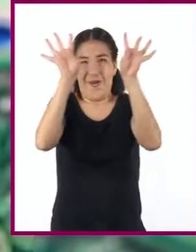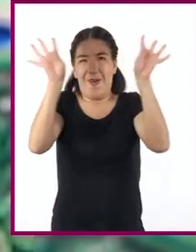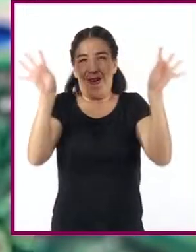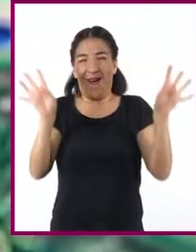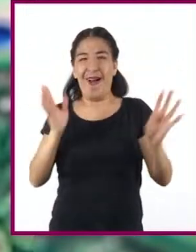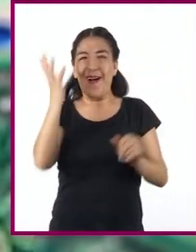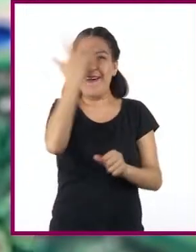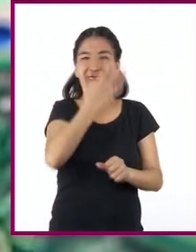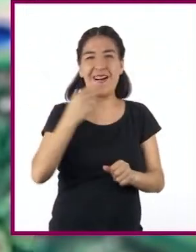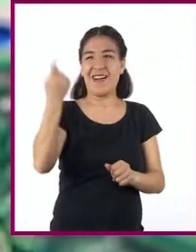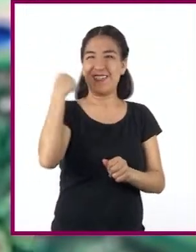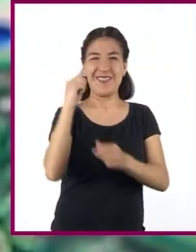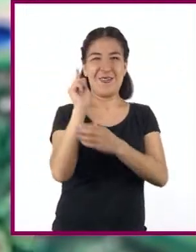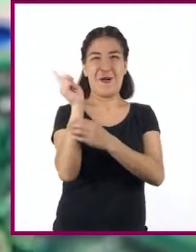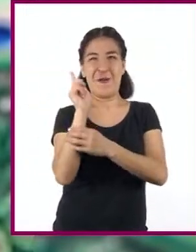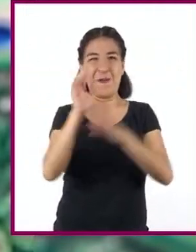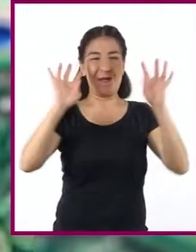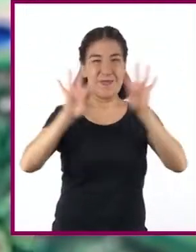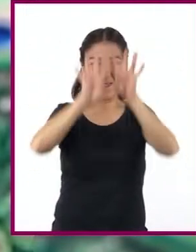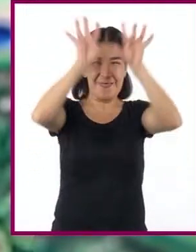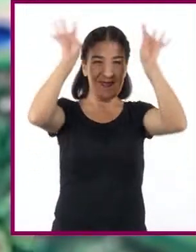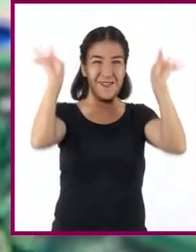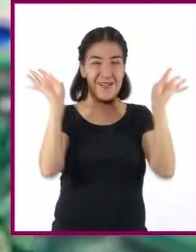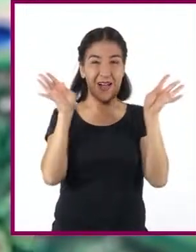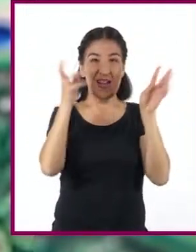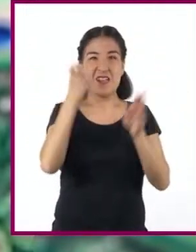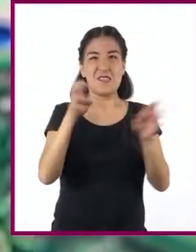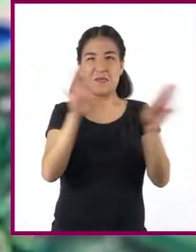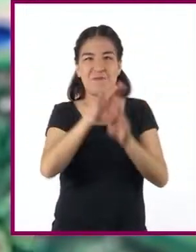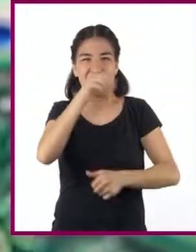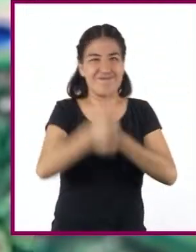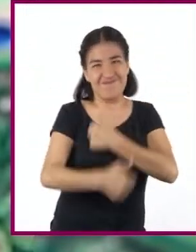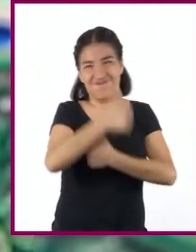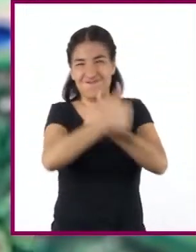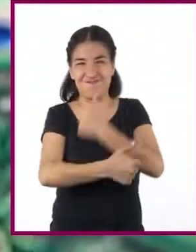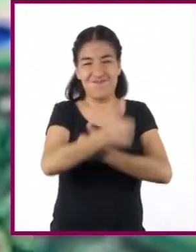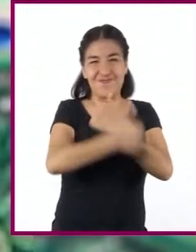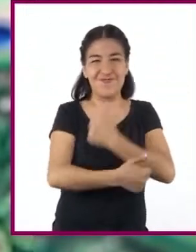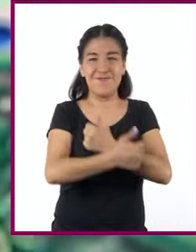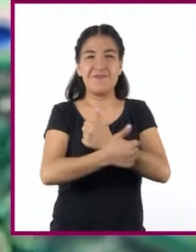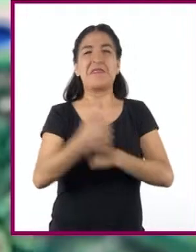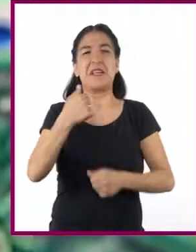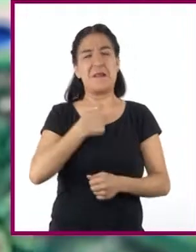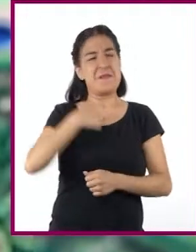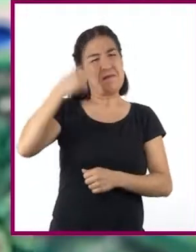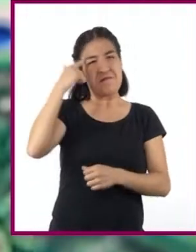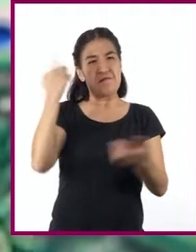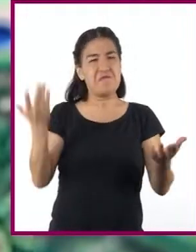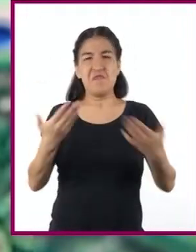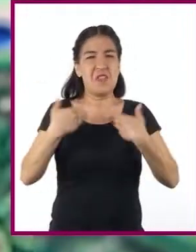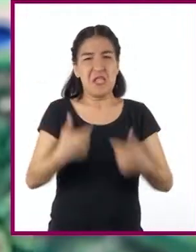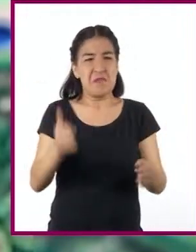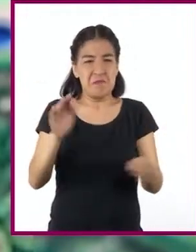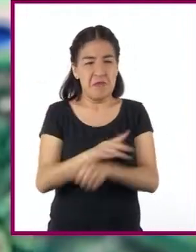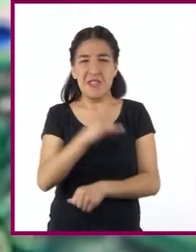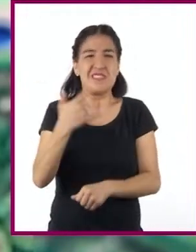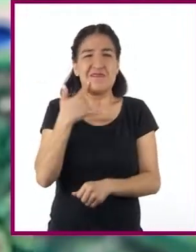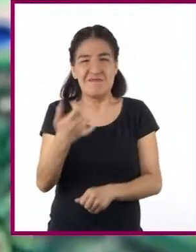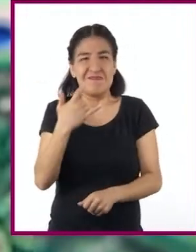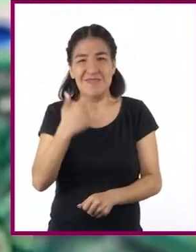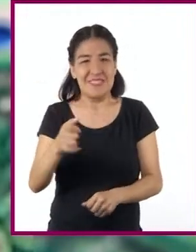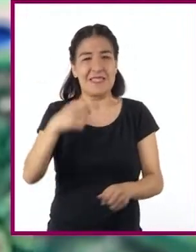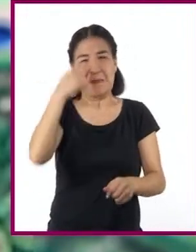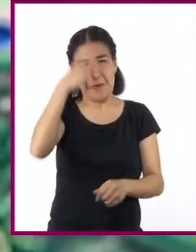plumas de la cola y esto se vuelve una competencia. Sinceramente, yo no entiendo por qué se esfuerzan por